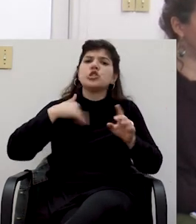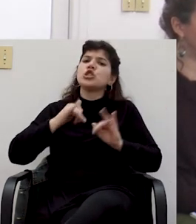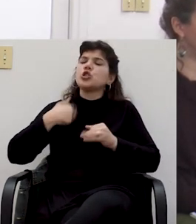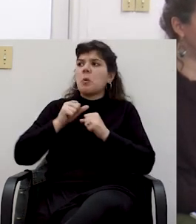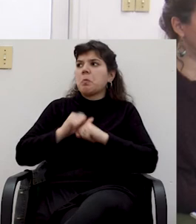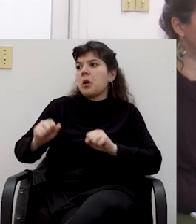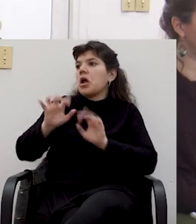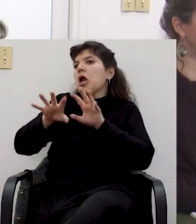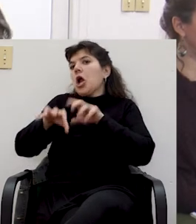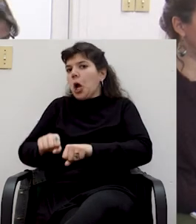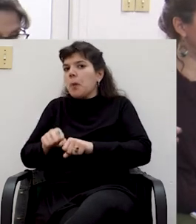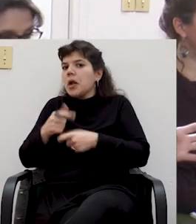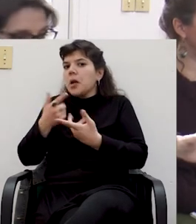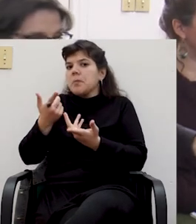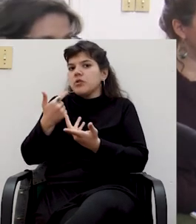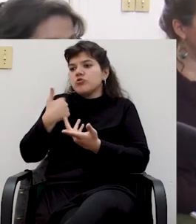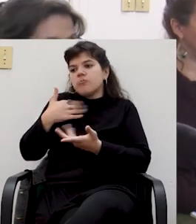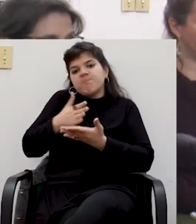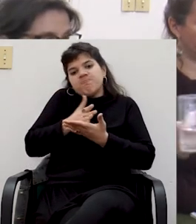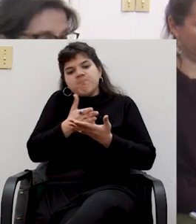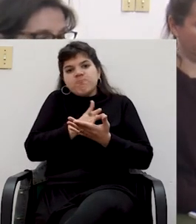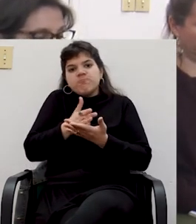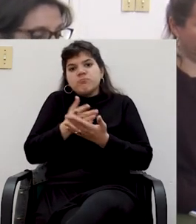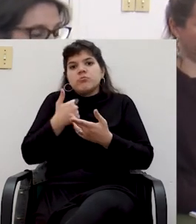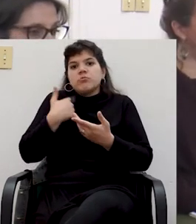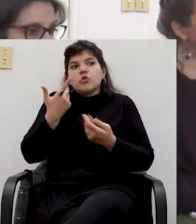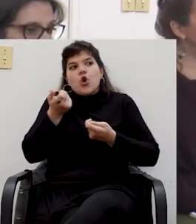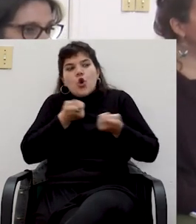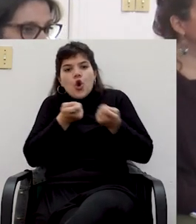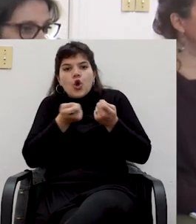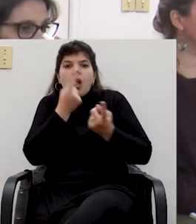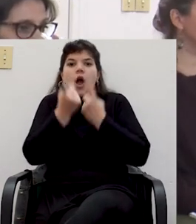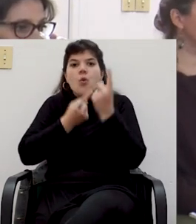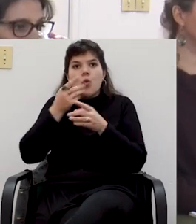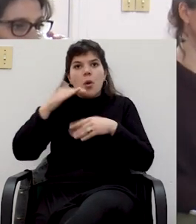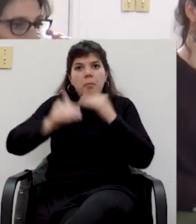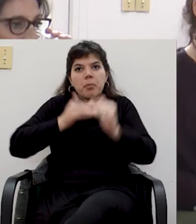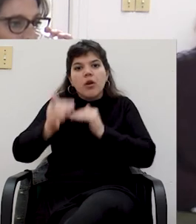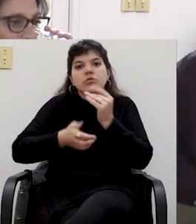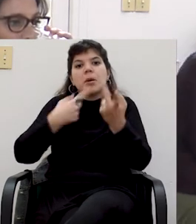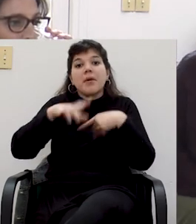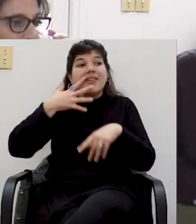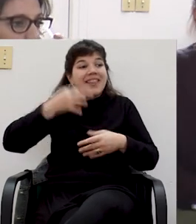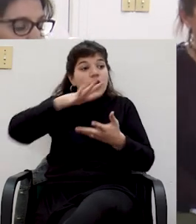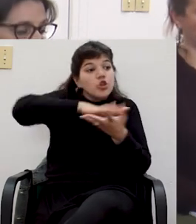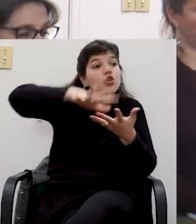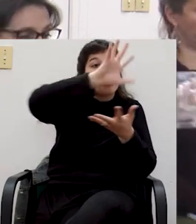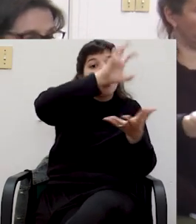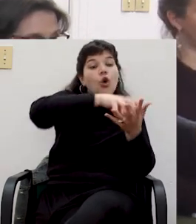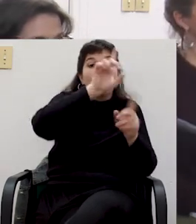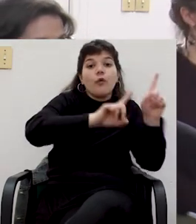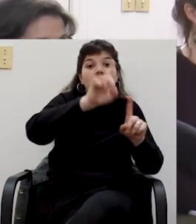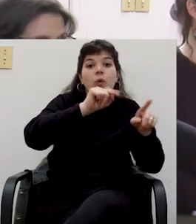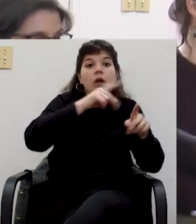colocarnos en un lugar bisagra para la canalización de ciertos procesos, pero la UDELAR toda tiene un